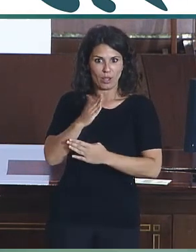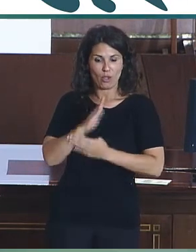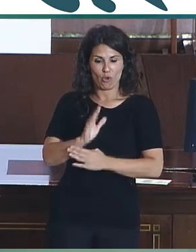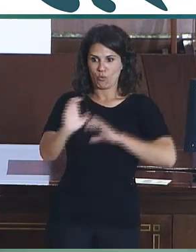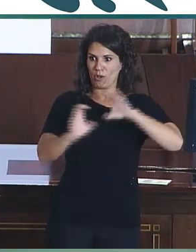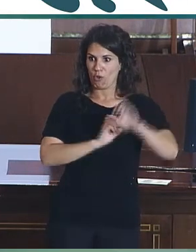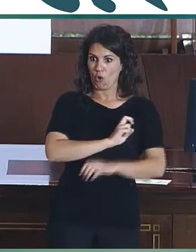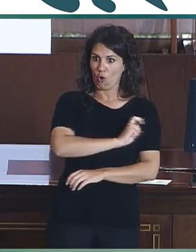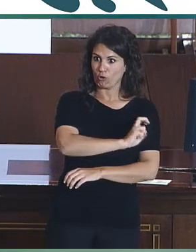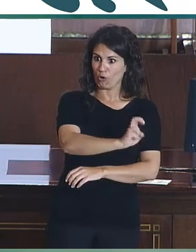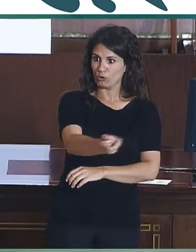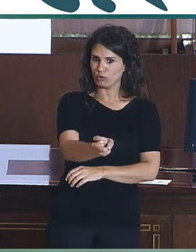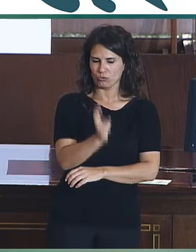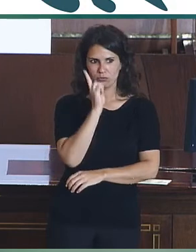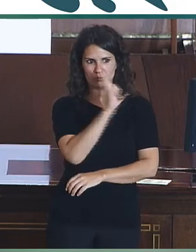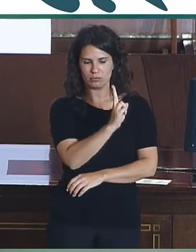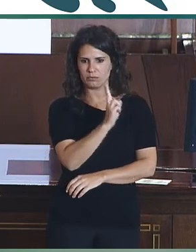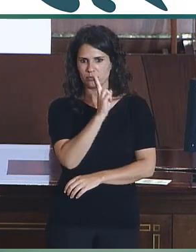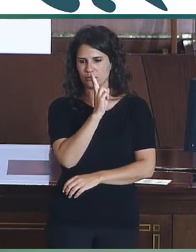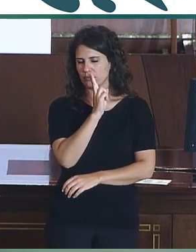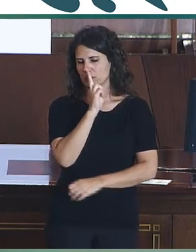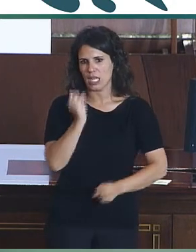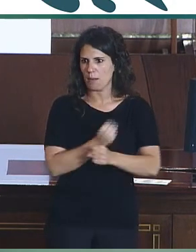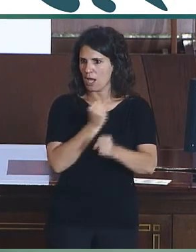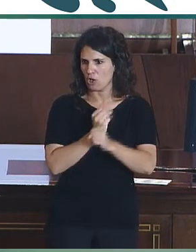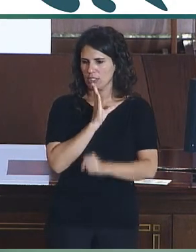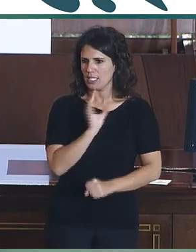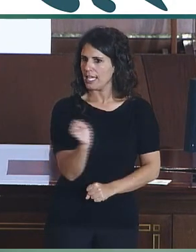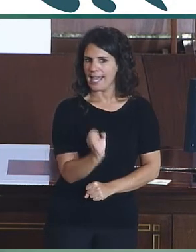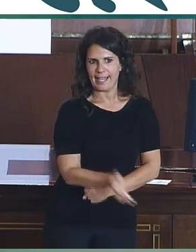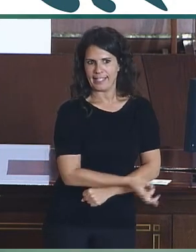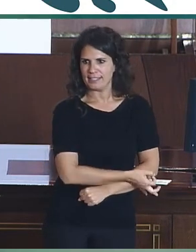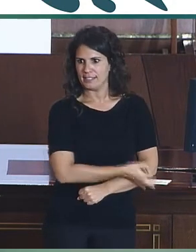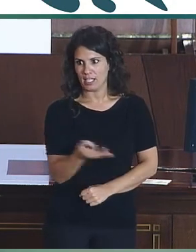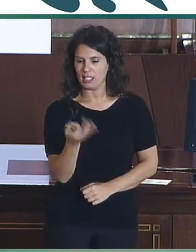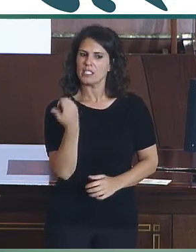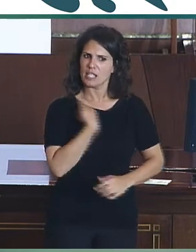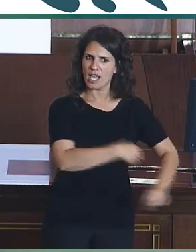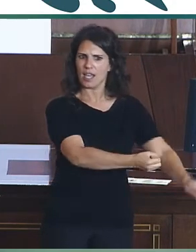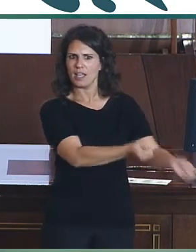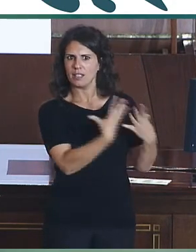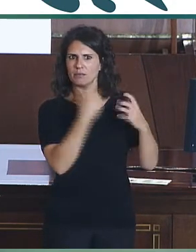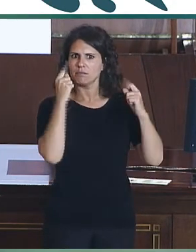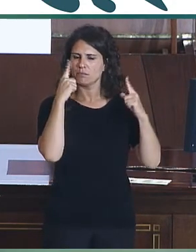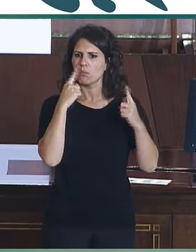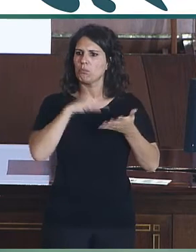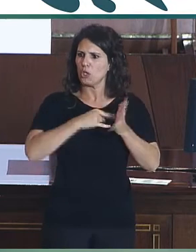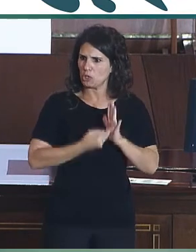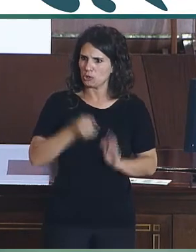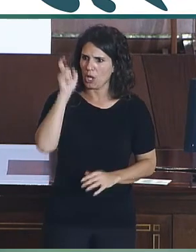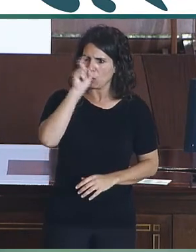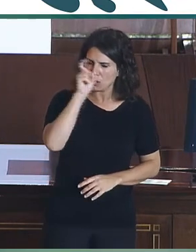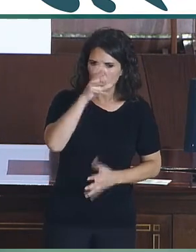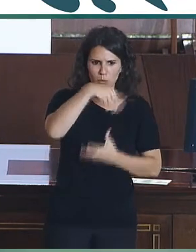excelentes trabajos que nos han traído, nos han mostrado proyectos educativos en